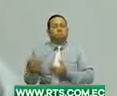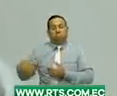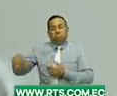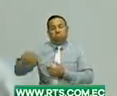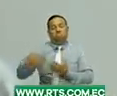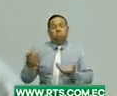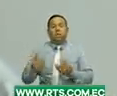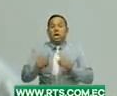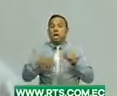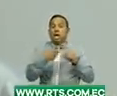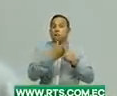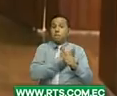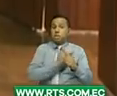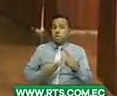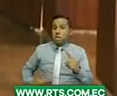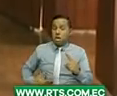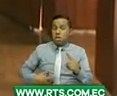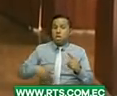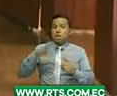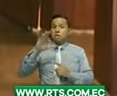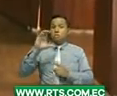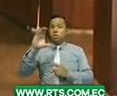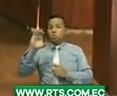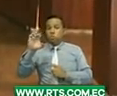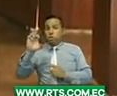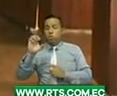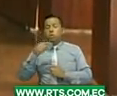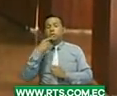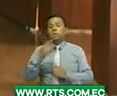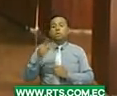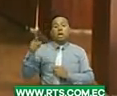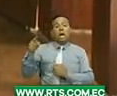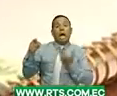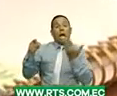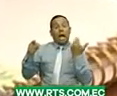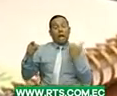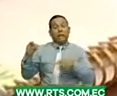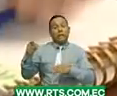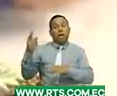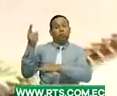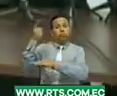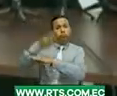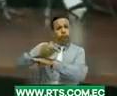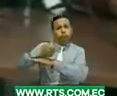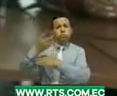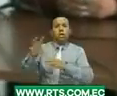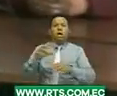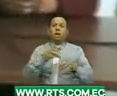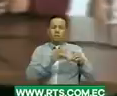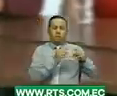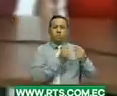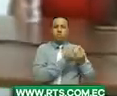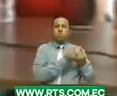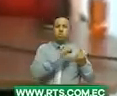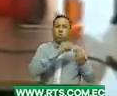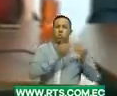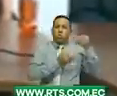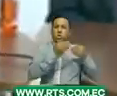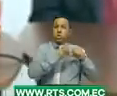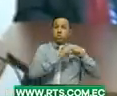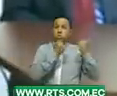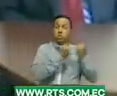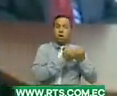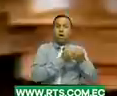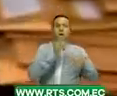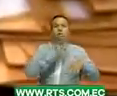del Tribunal Supremo Electoral, explica que las sentencias que el Tribunal Contencioso Electoral ha emitido sobre el movimiento Justicia Social ha dilatado los